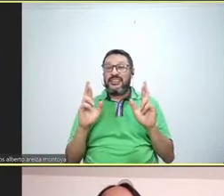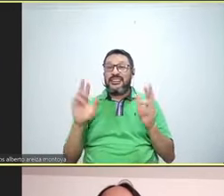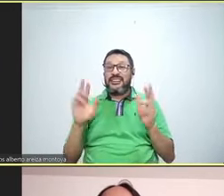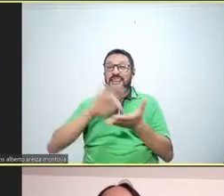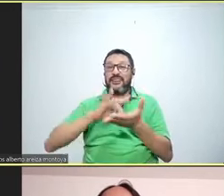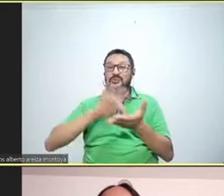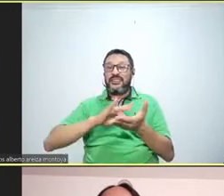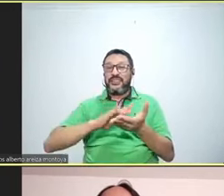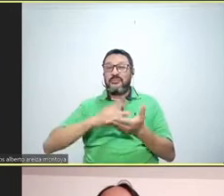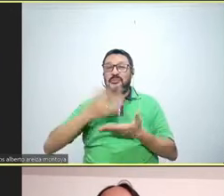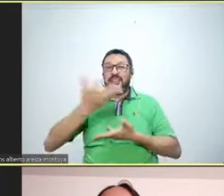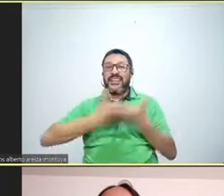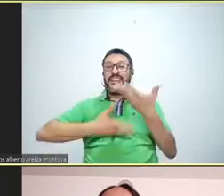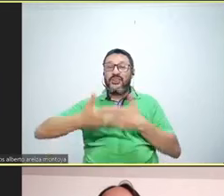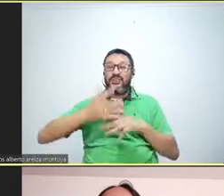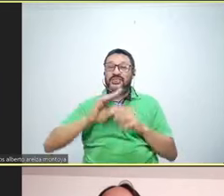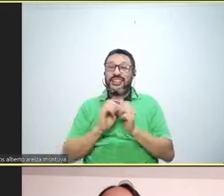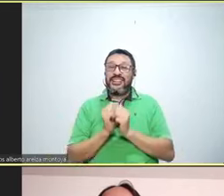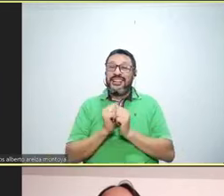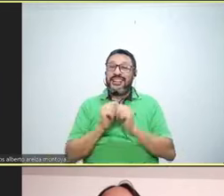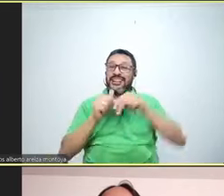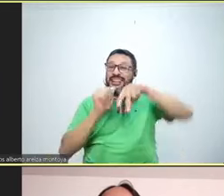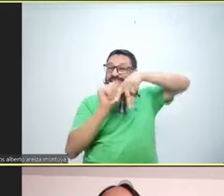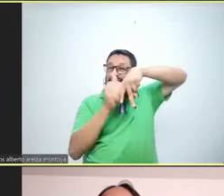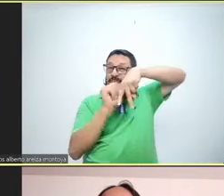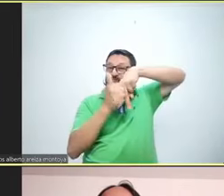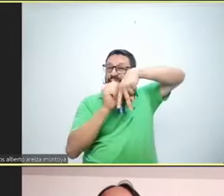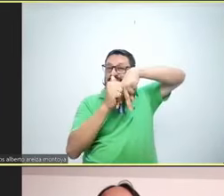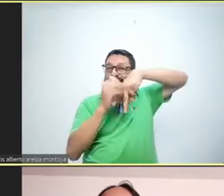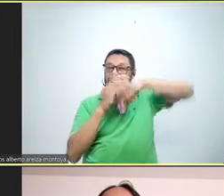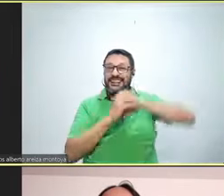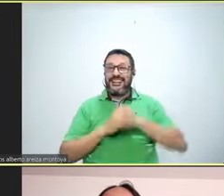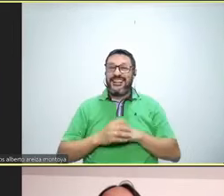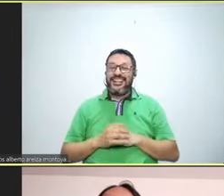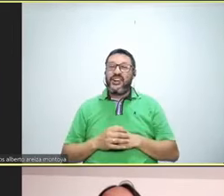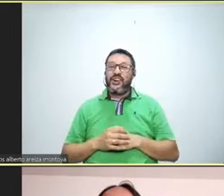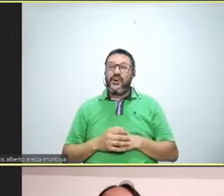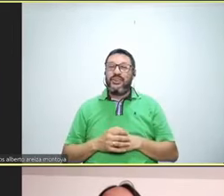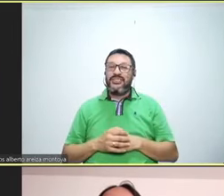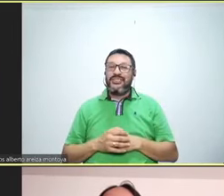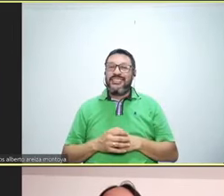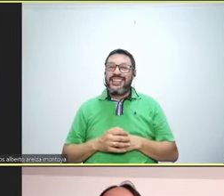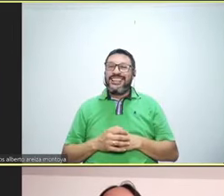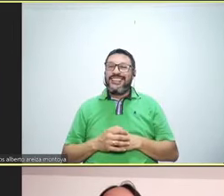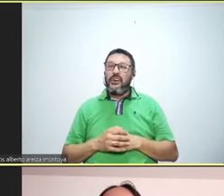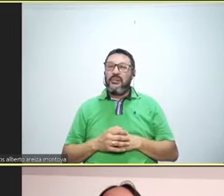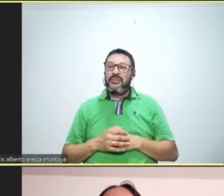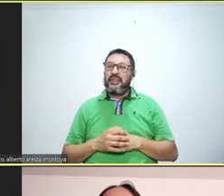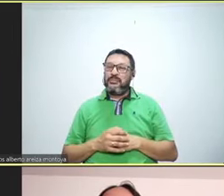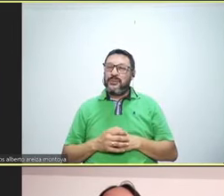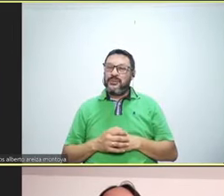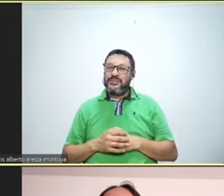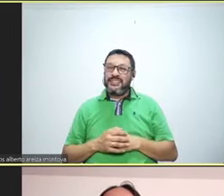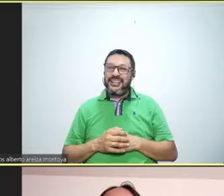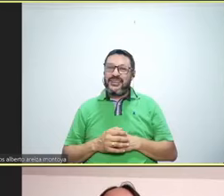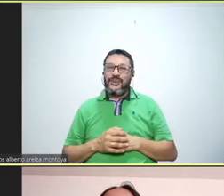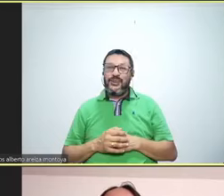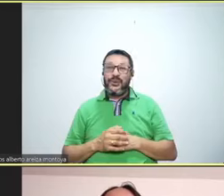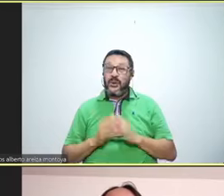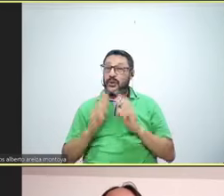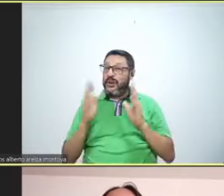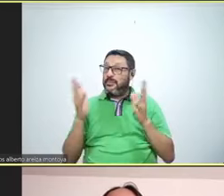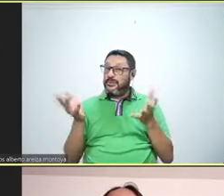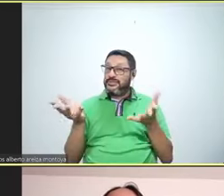esperamos tener un buen tiempo y conocer esta deportista con nombre de postre,